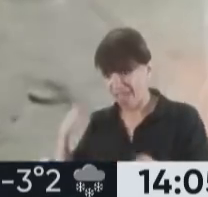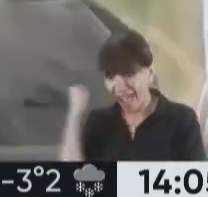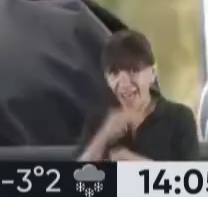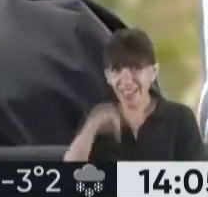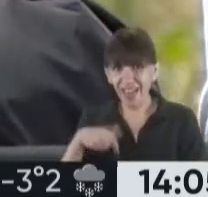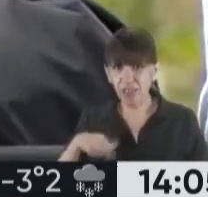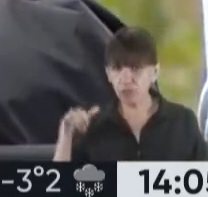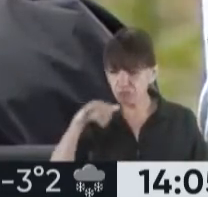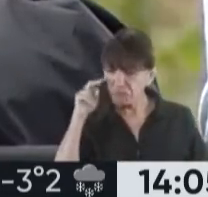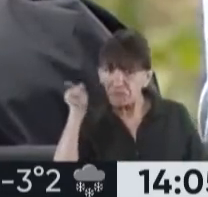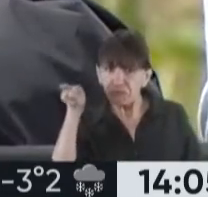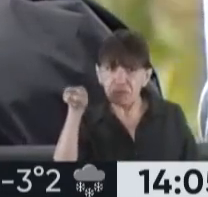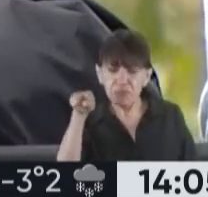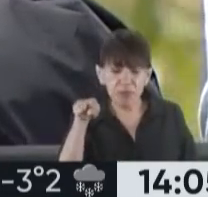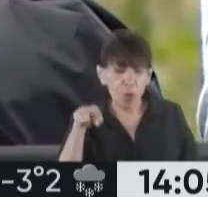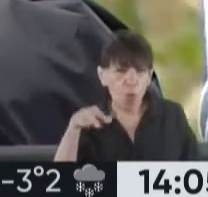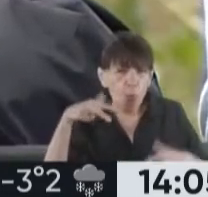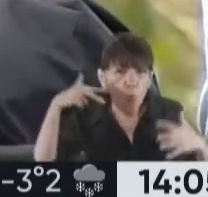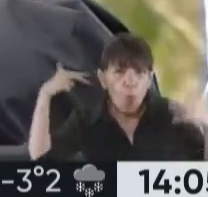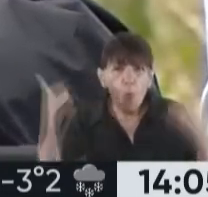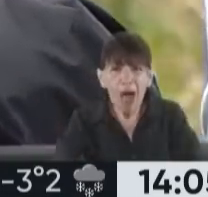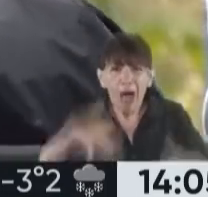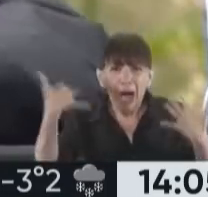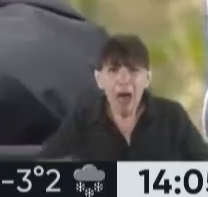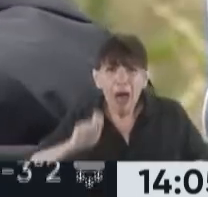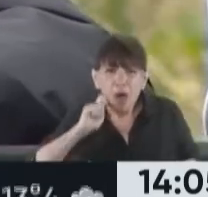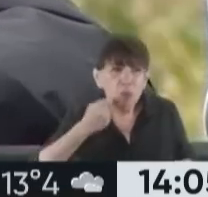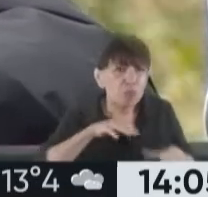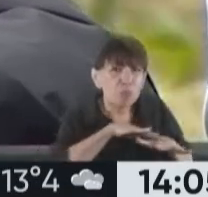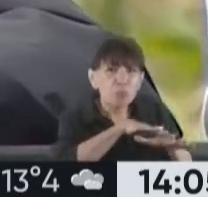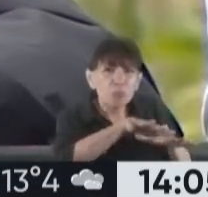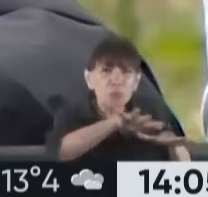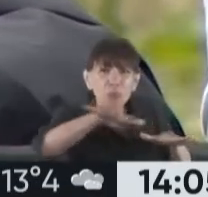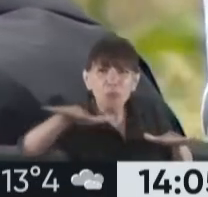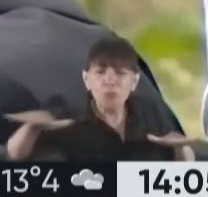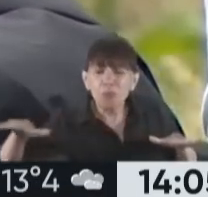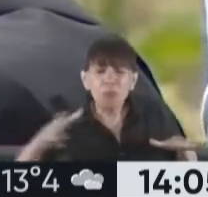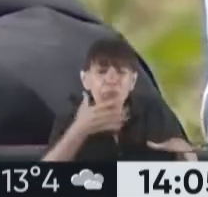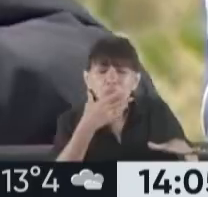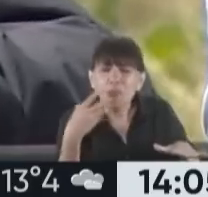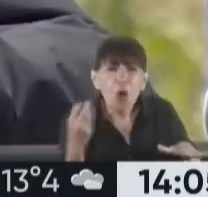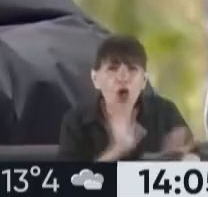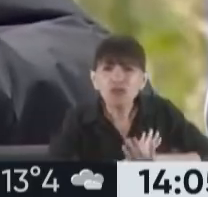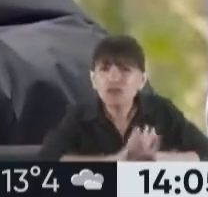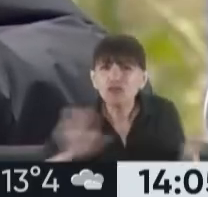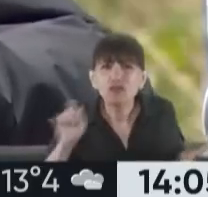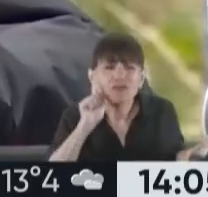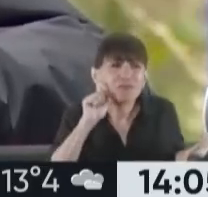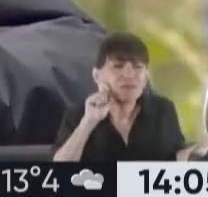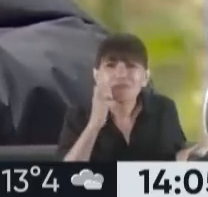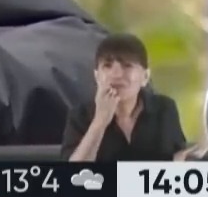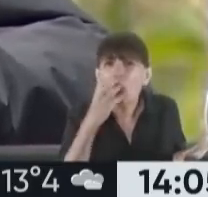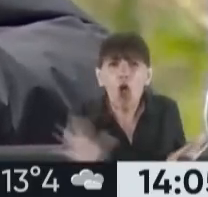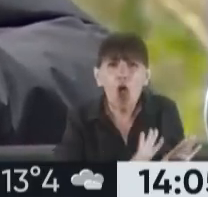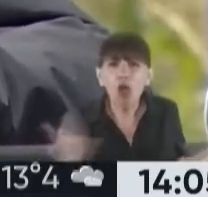quedado definitivamente admirado de la belleza natural de este lugar. La verdad, lo que